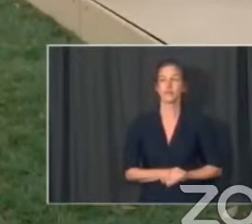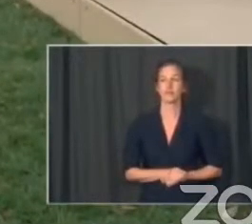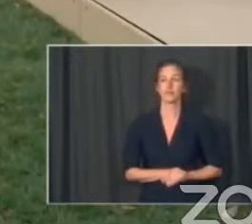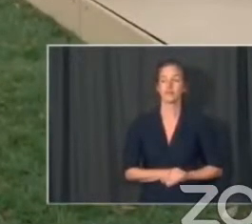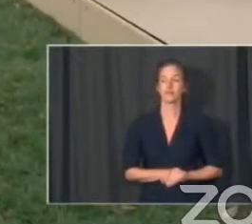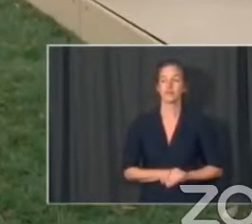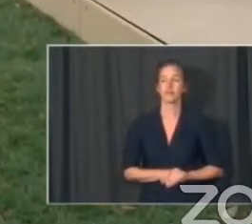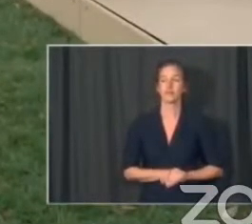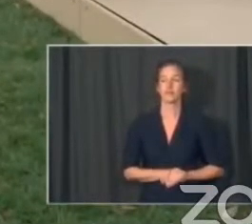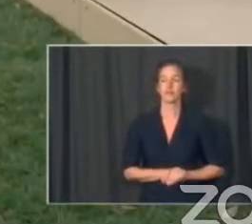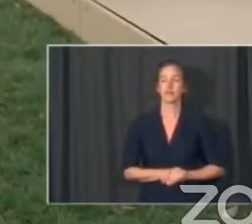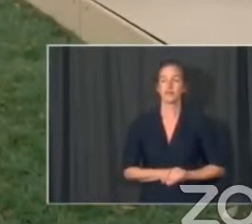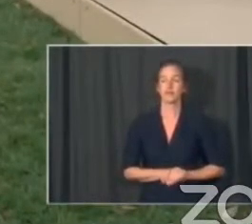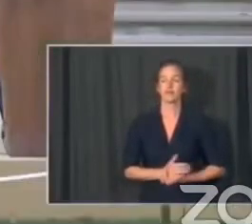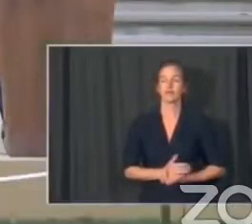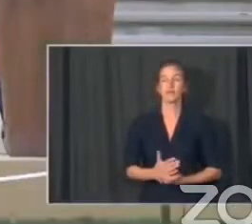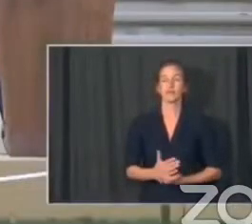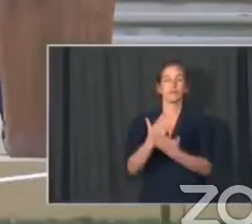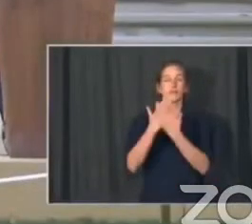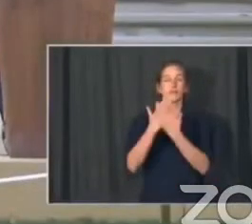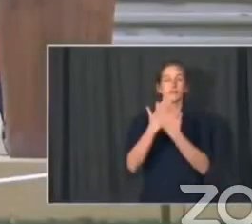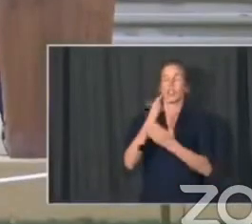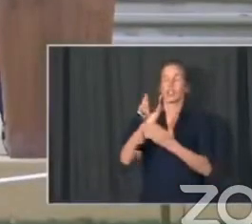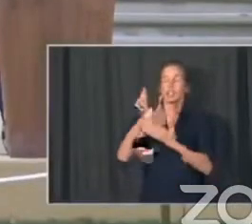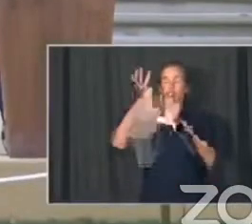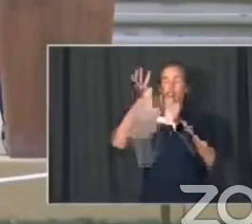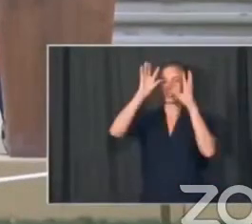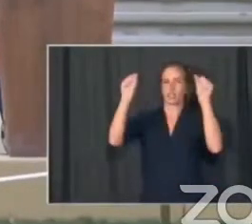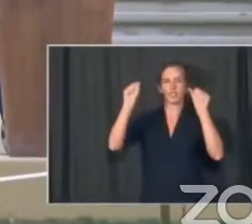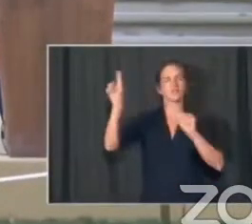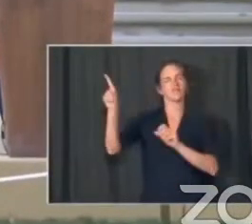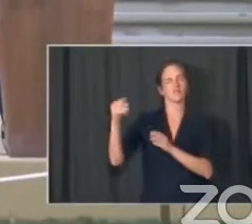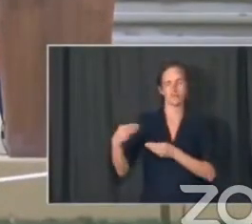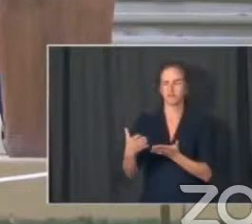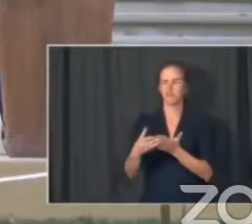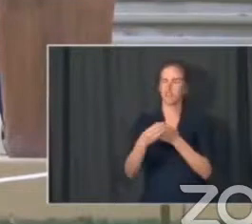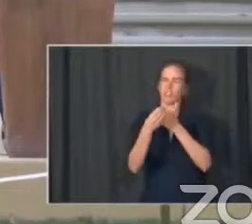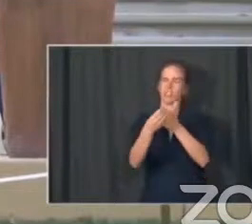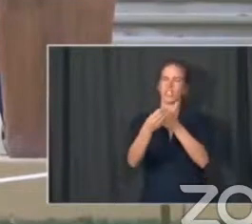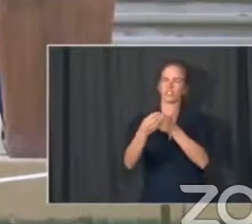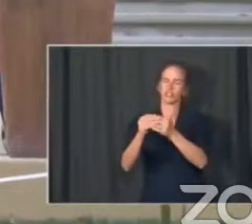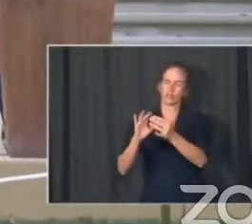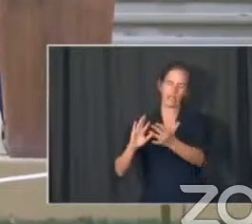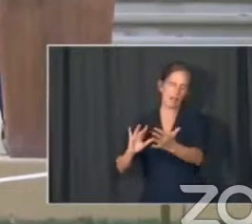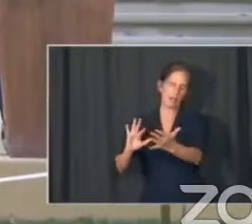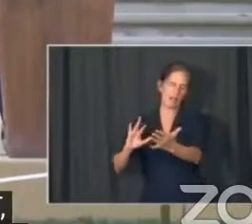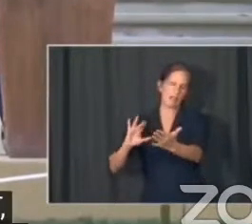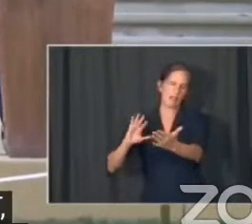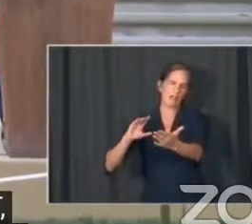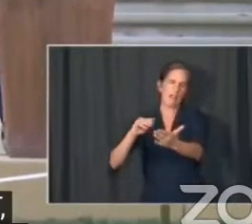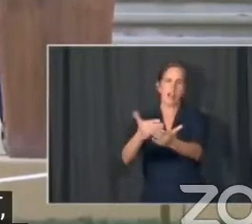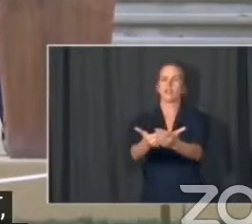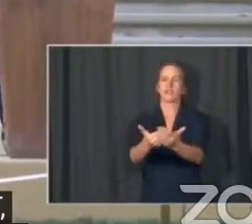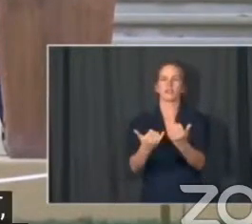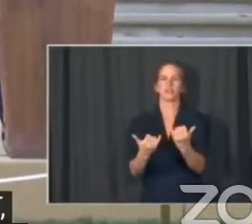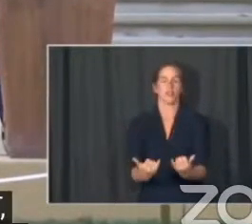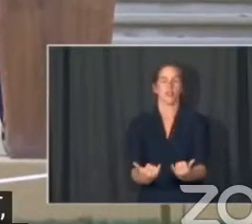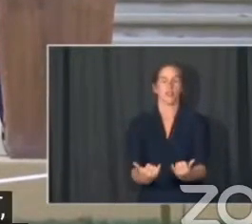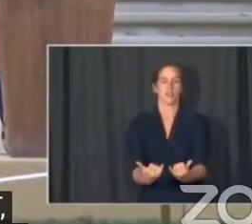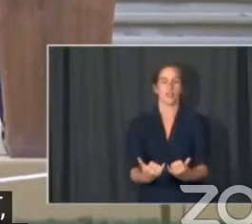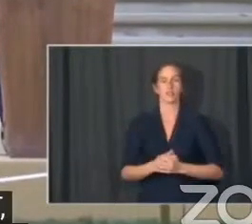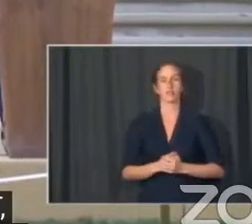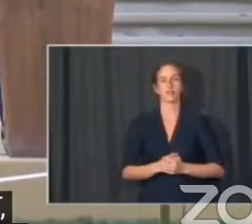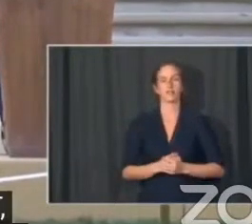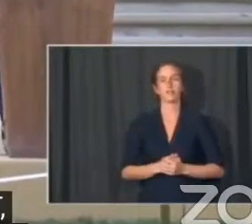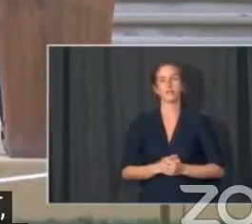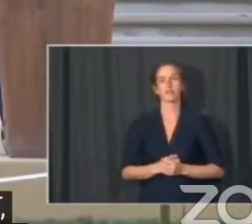Thank you, Mr. President, Muchas for gracias. providing the leadership that's gotten us where we are today. Gracias, señor presidente,